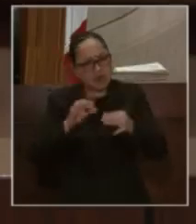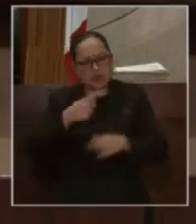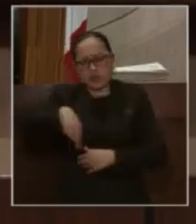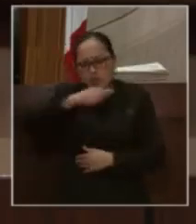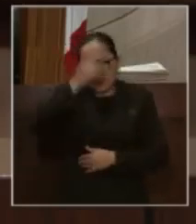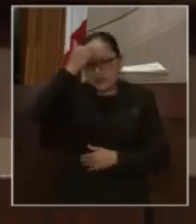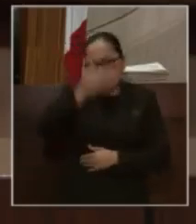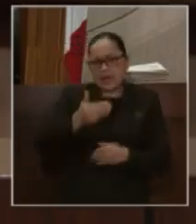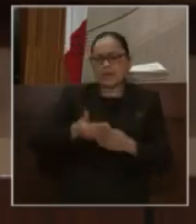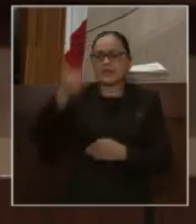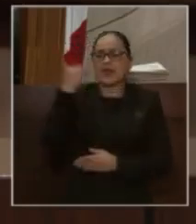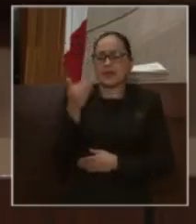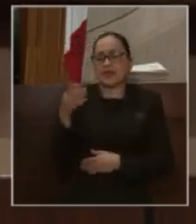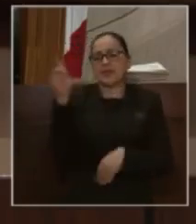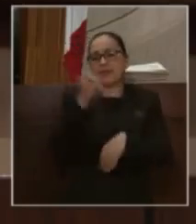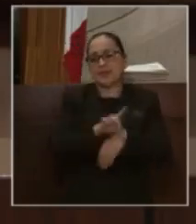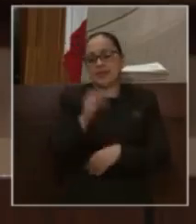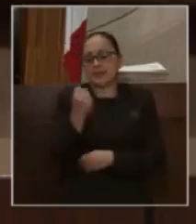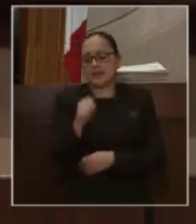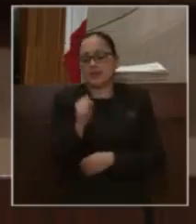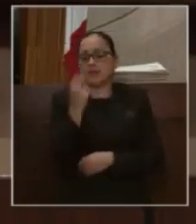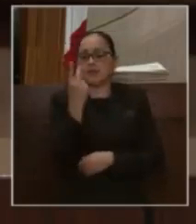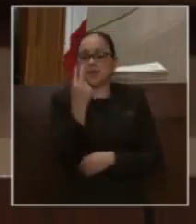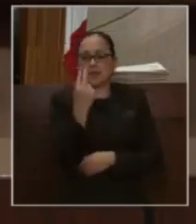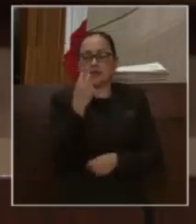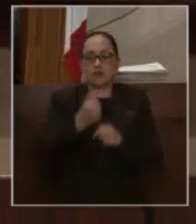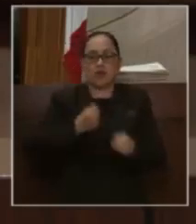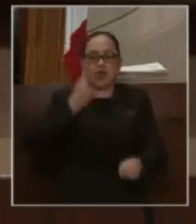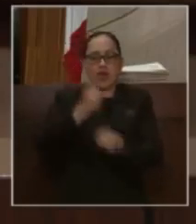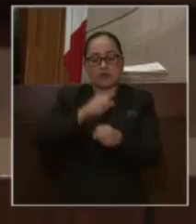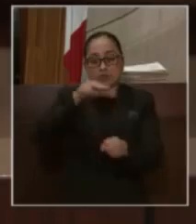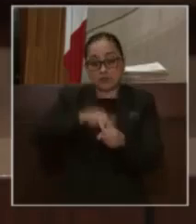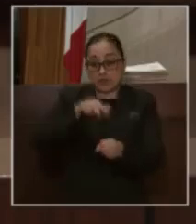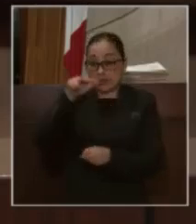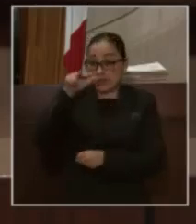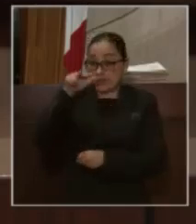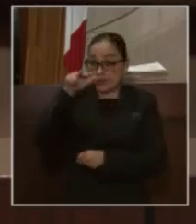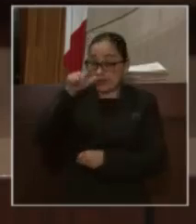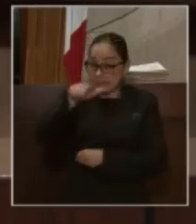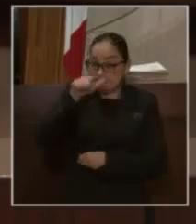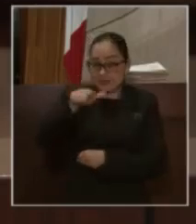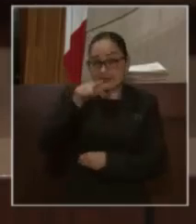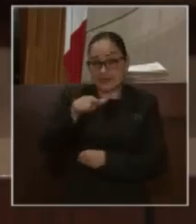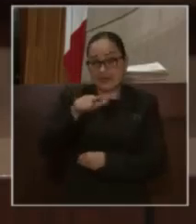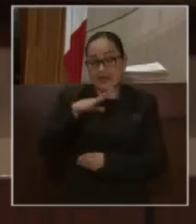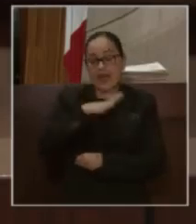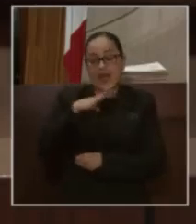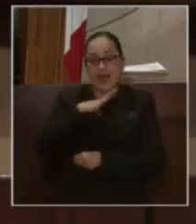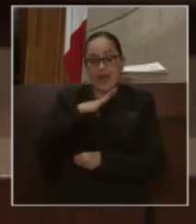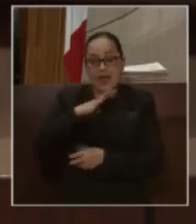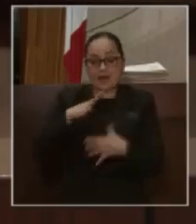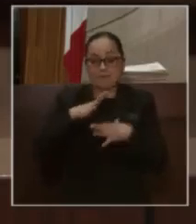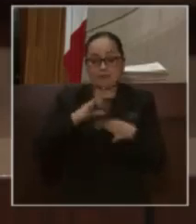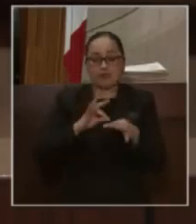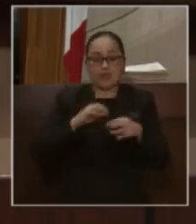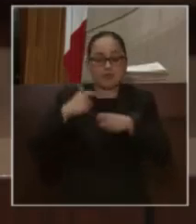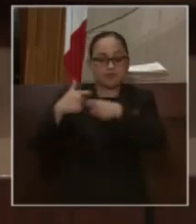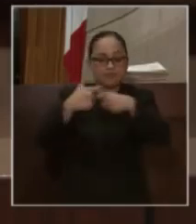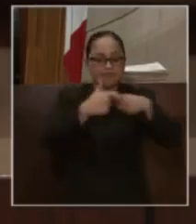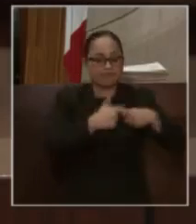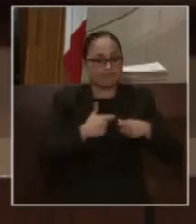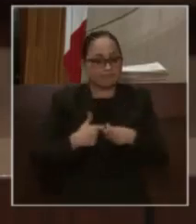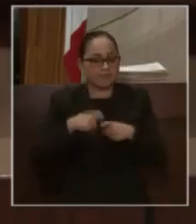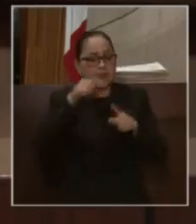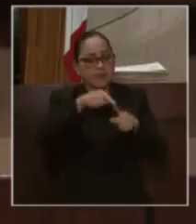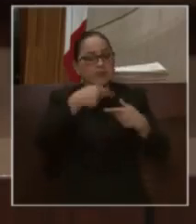hace el 25 de septiembre del año pasado, pues se constituyó un fideicomiso con